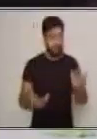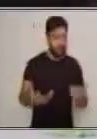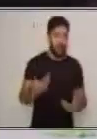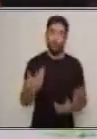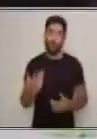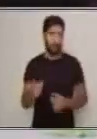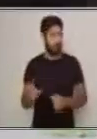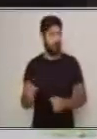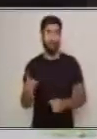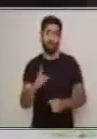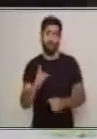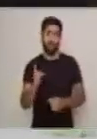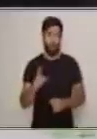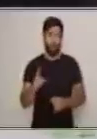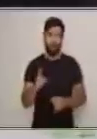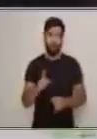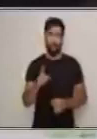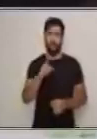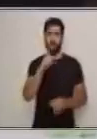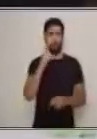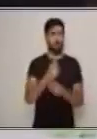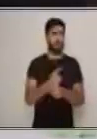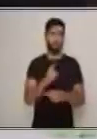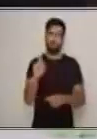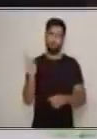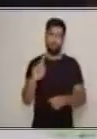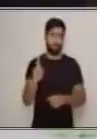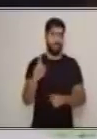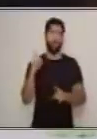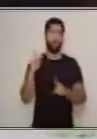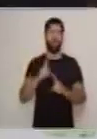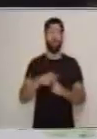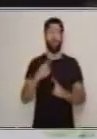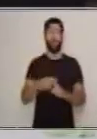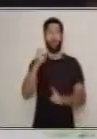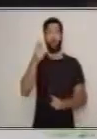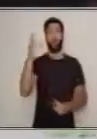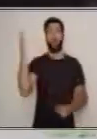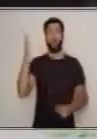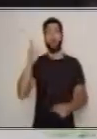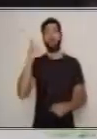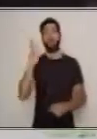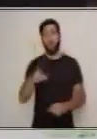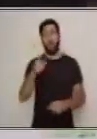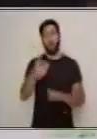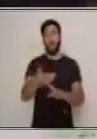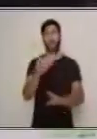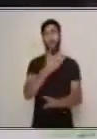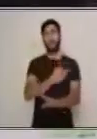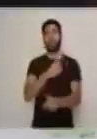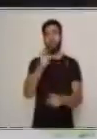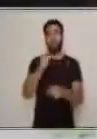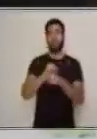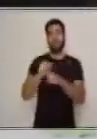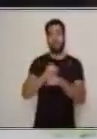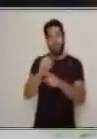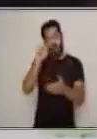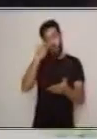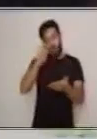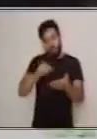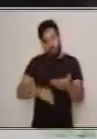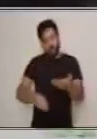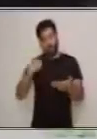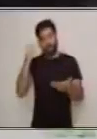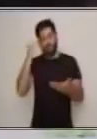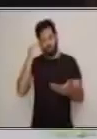entonces eso no es una fluidez en una exposición. Tenemos que practicar y conocer nuestro contenido que vamos